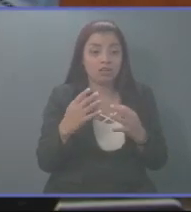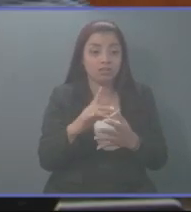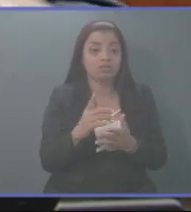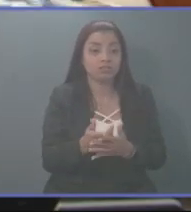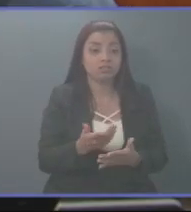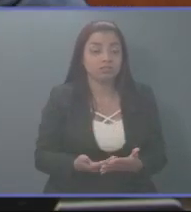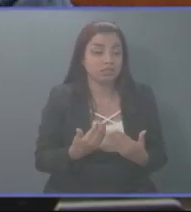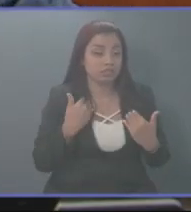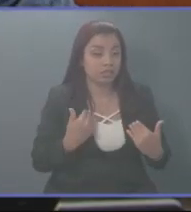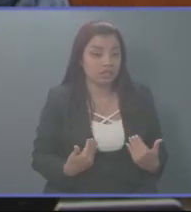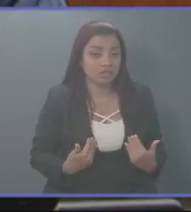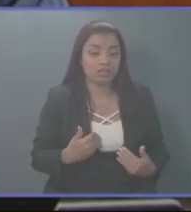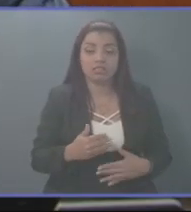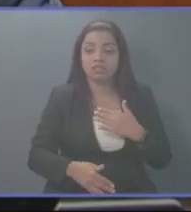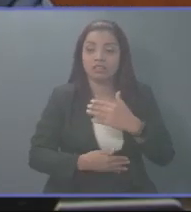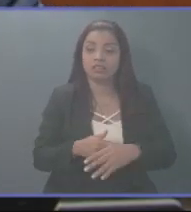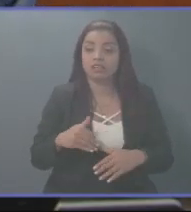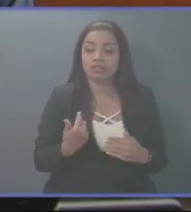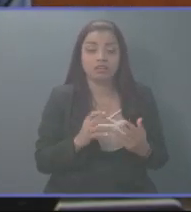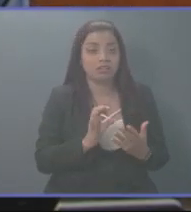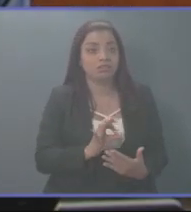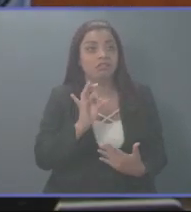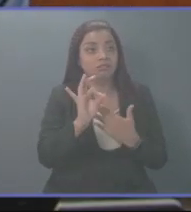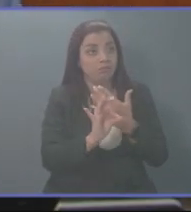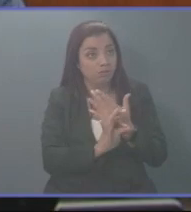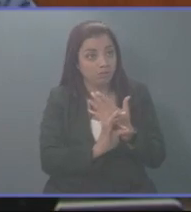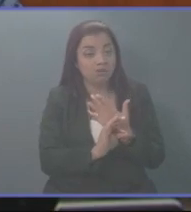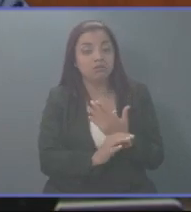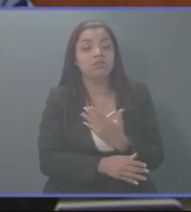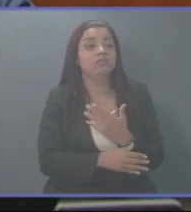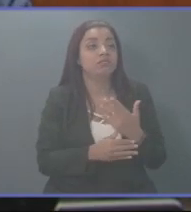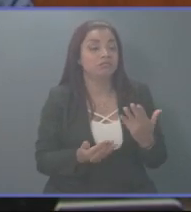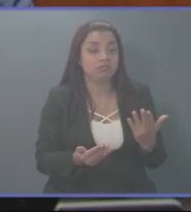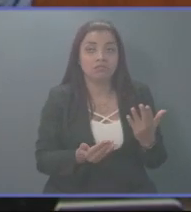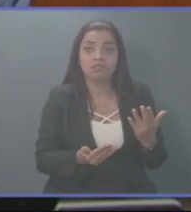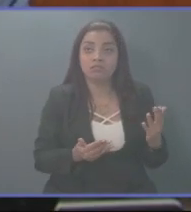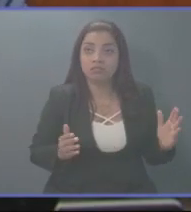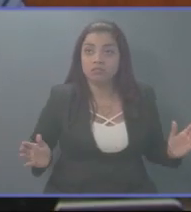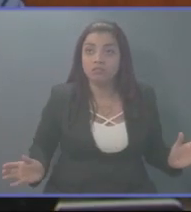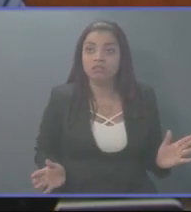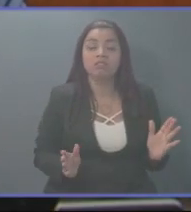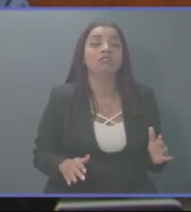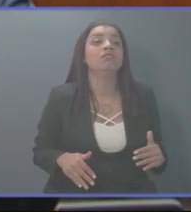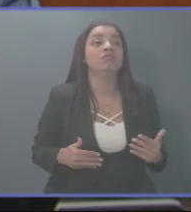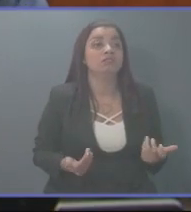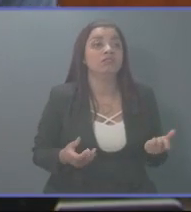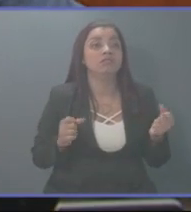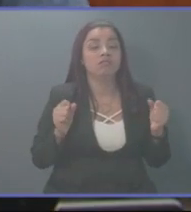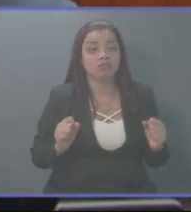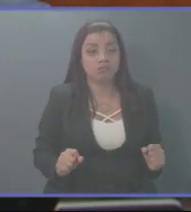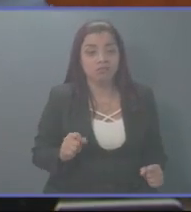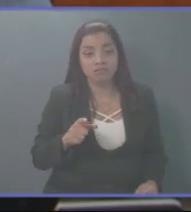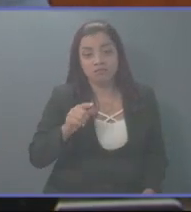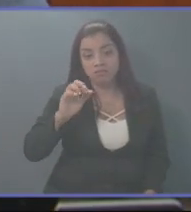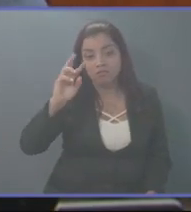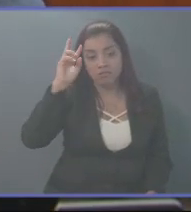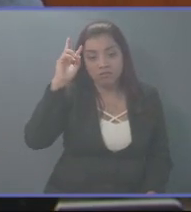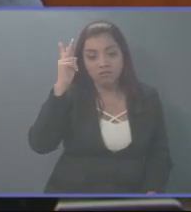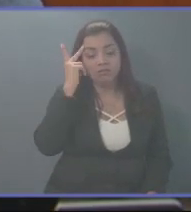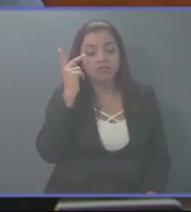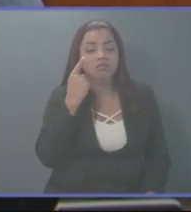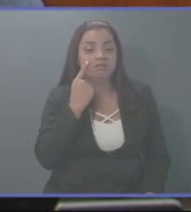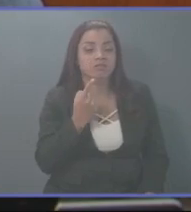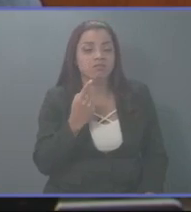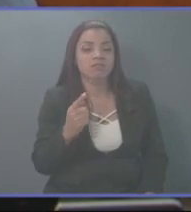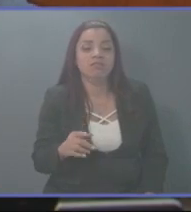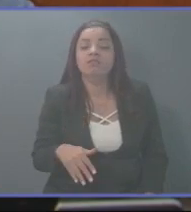derechos, acciones y programas de protección y asistencia a los cuales pueden acceder. Esto incluye que se